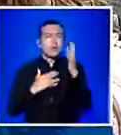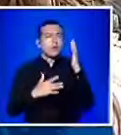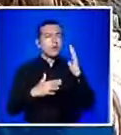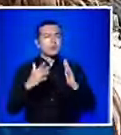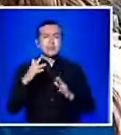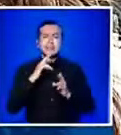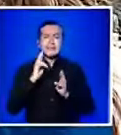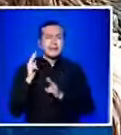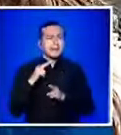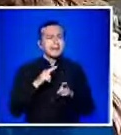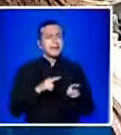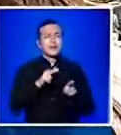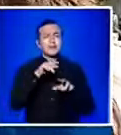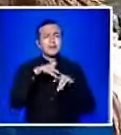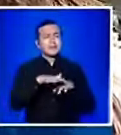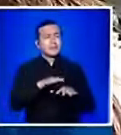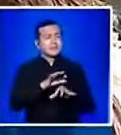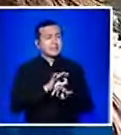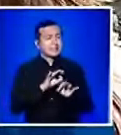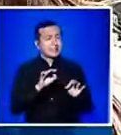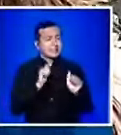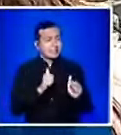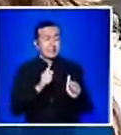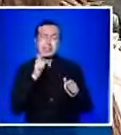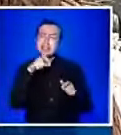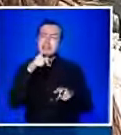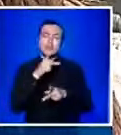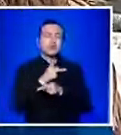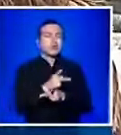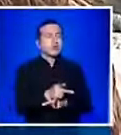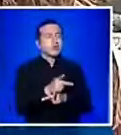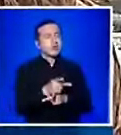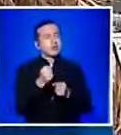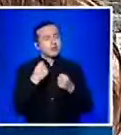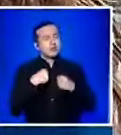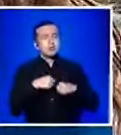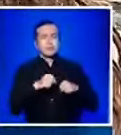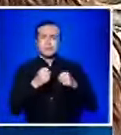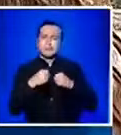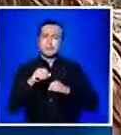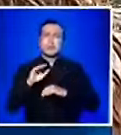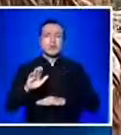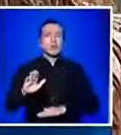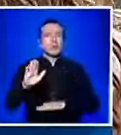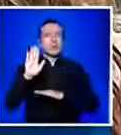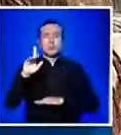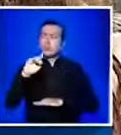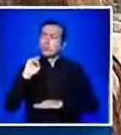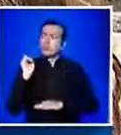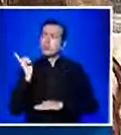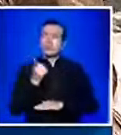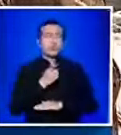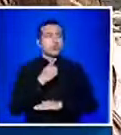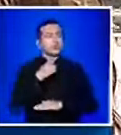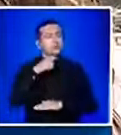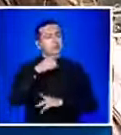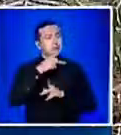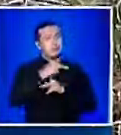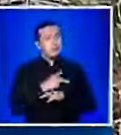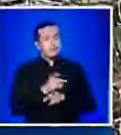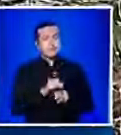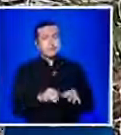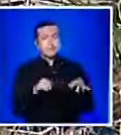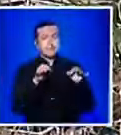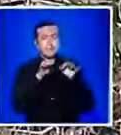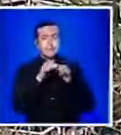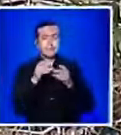agua dulce, de océanos que están bien conservados. Tenemos que hacer un esfuerzo y un compromiso como sociedad para mantenerlos así.